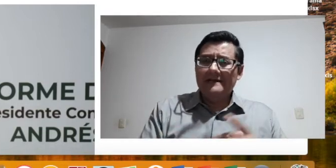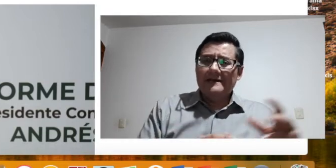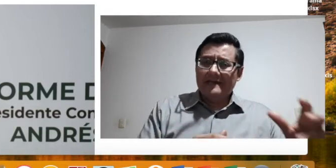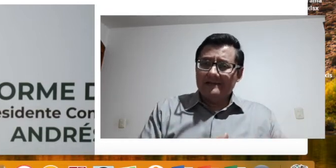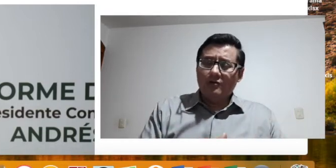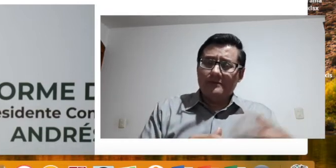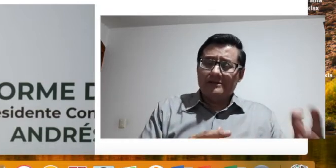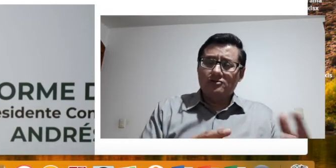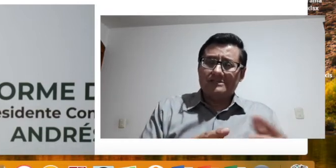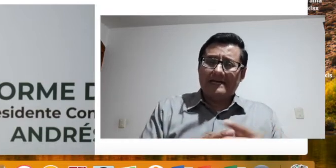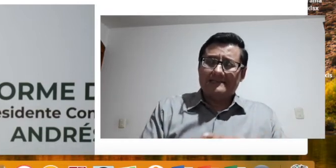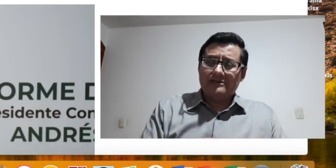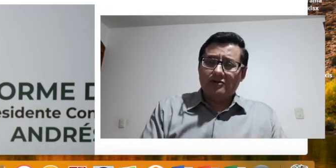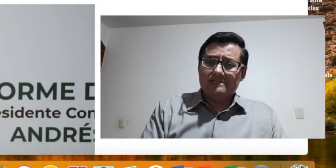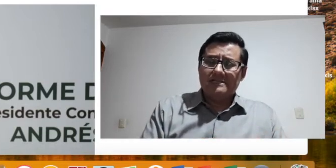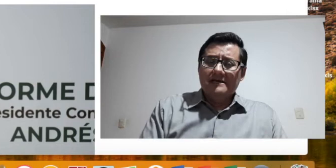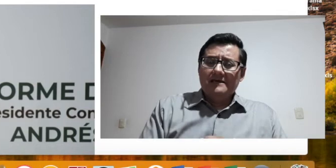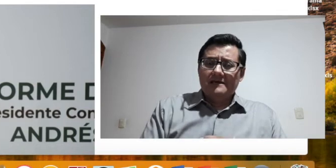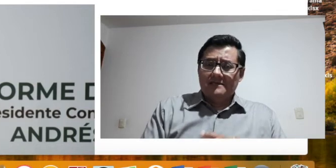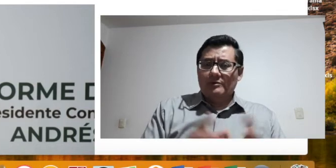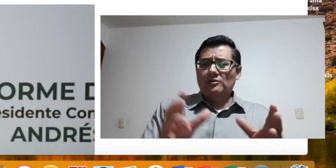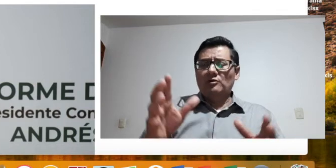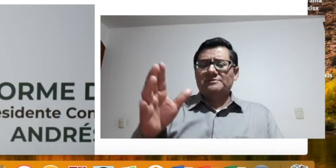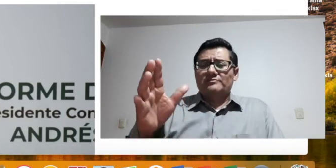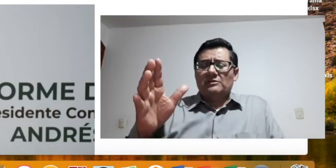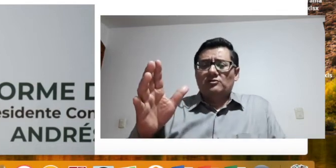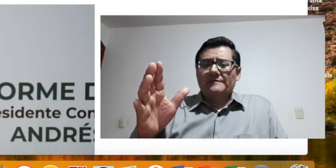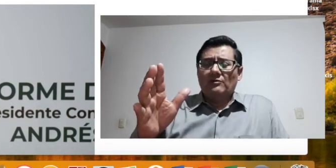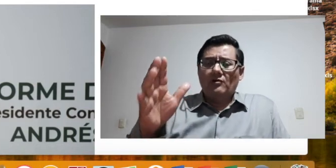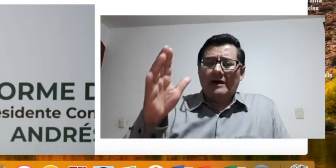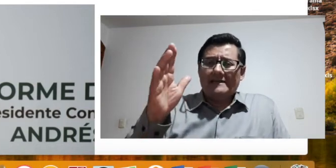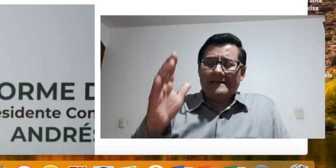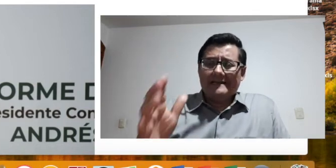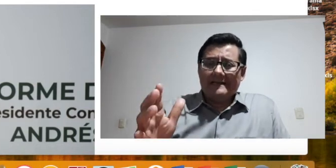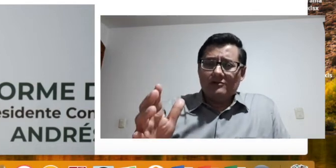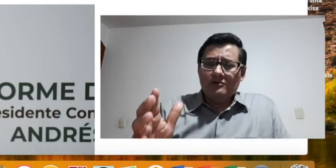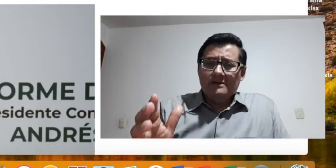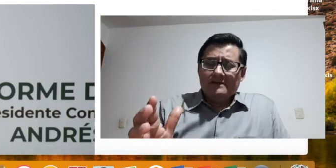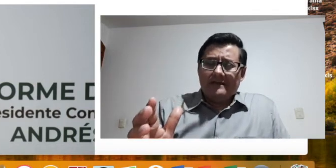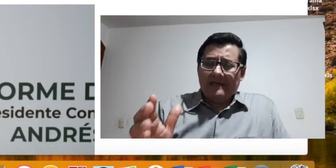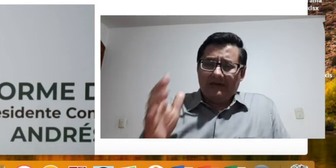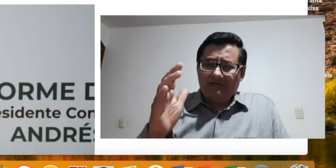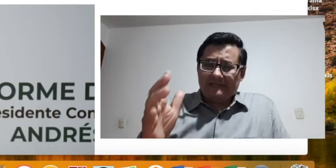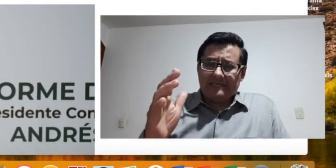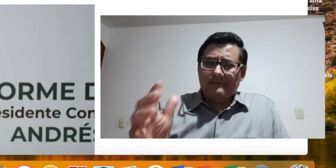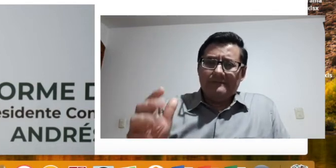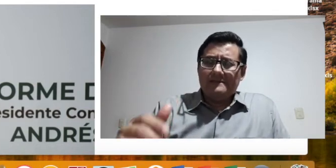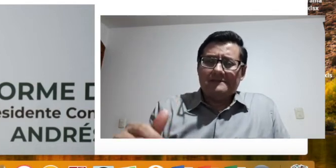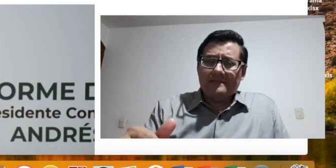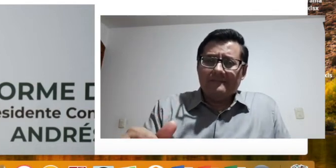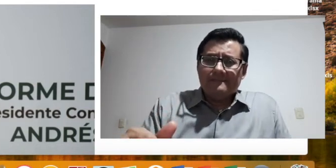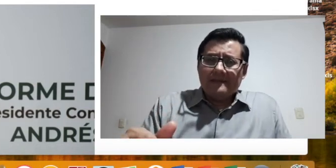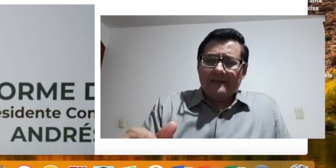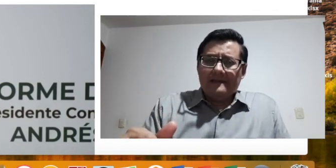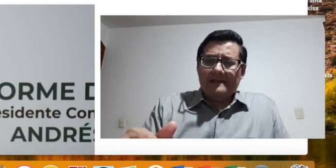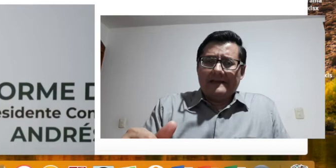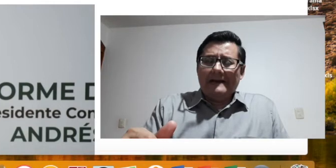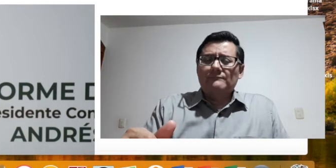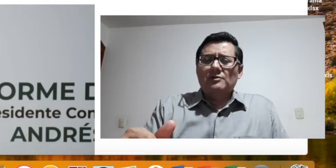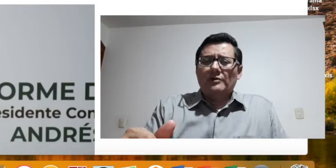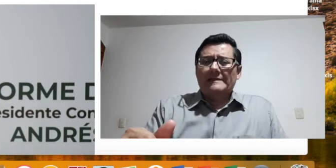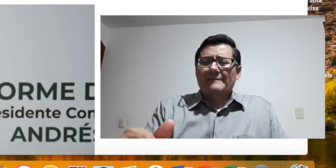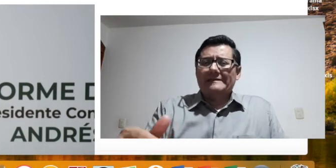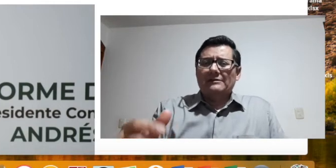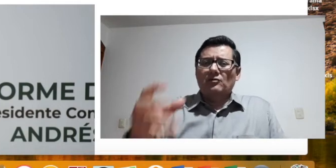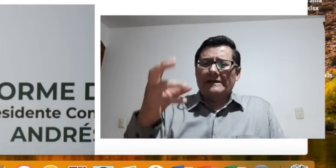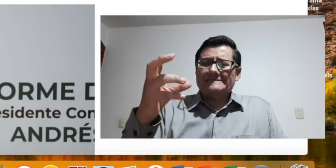ocurría en gobiernos anteriores. Y bueno, López Obrador dejó ahí en claro que efectivamente el